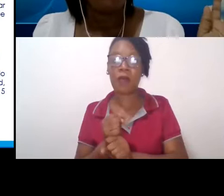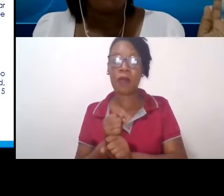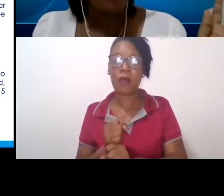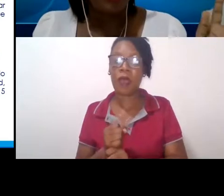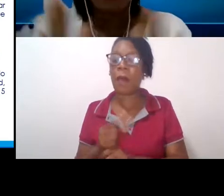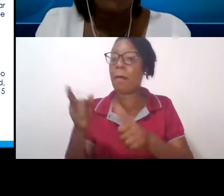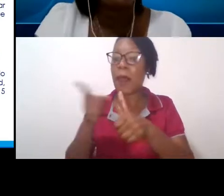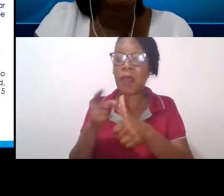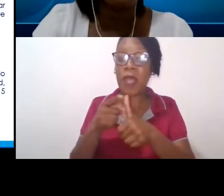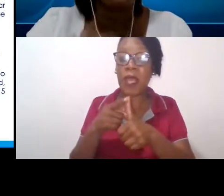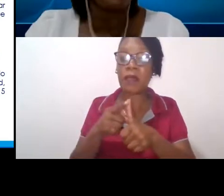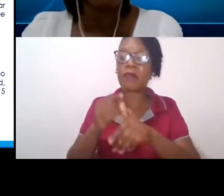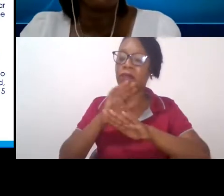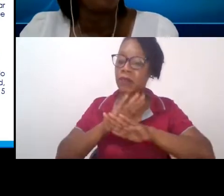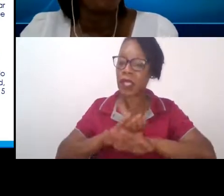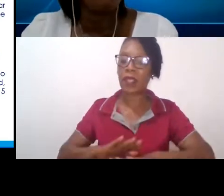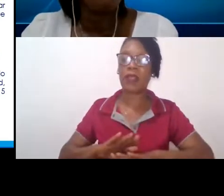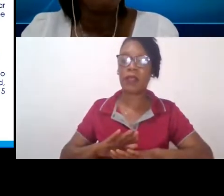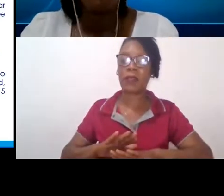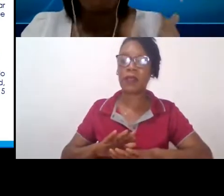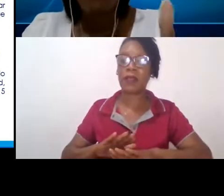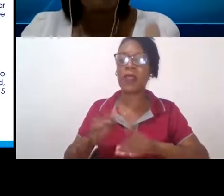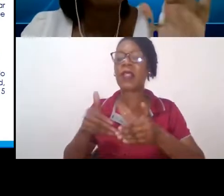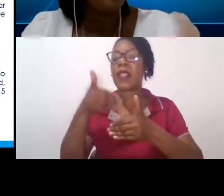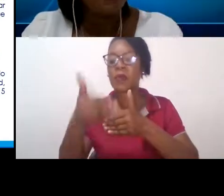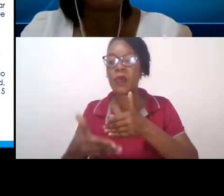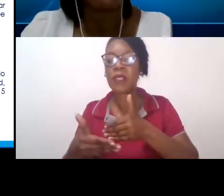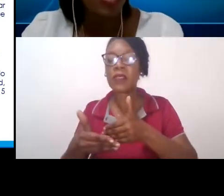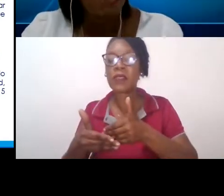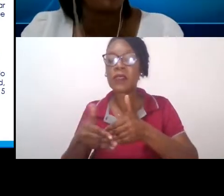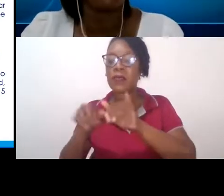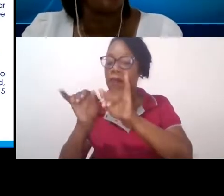calma. Y lo primero es estabilizar a la persona.